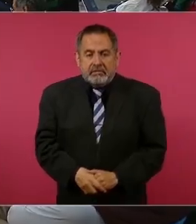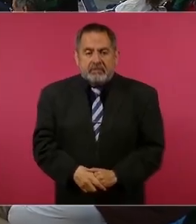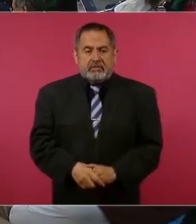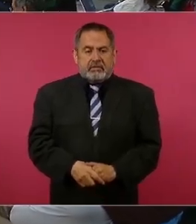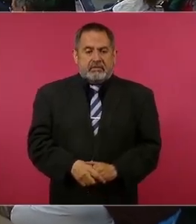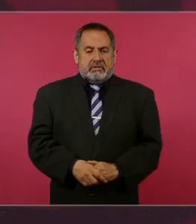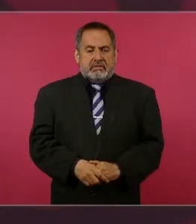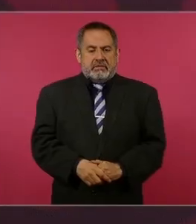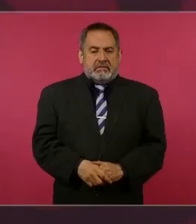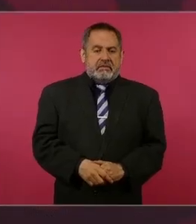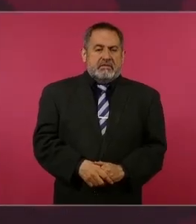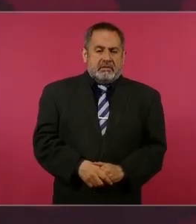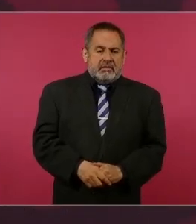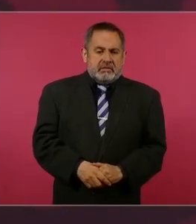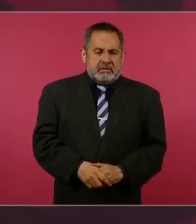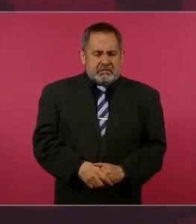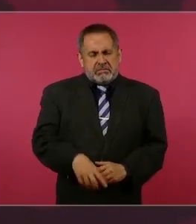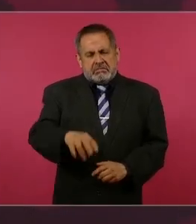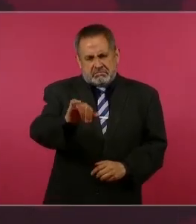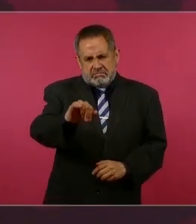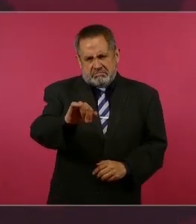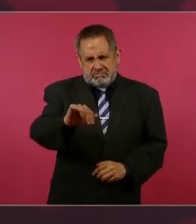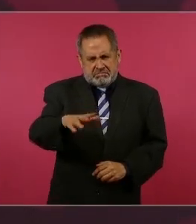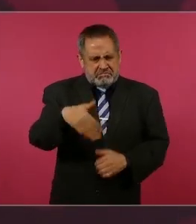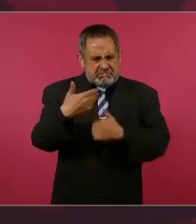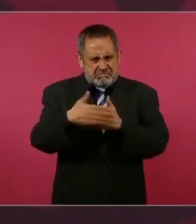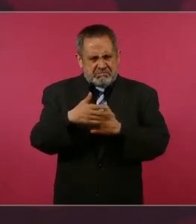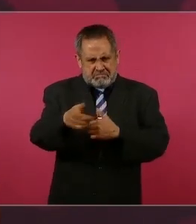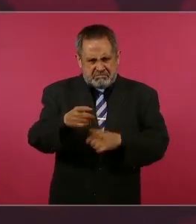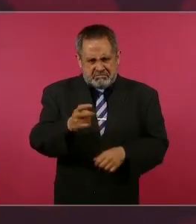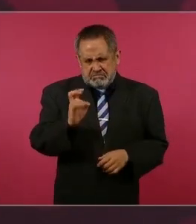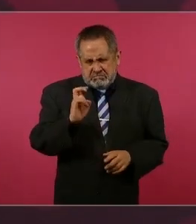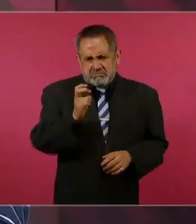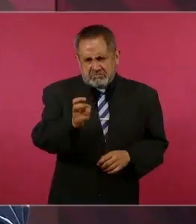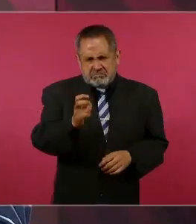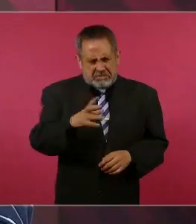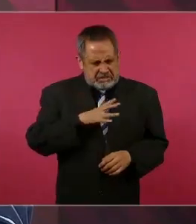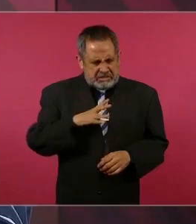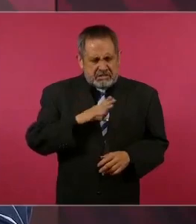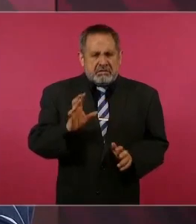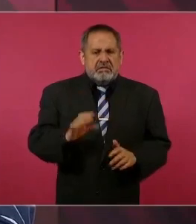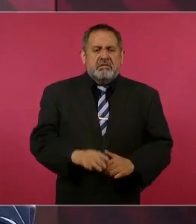Sí, las vamos a tener por cuestiones